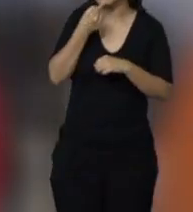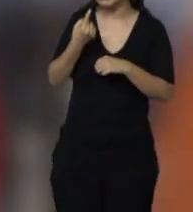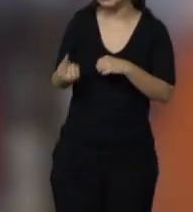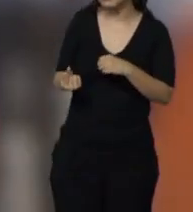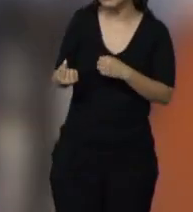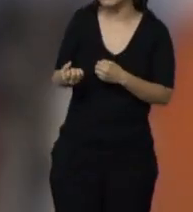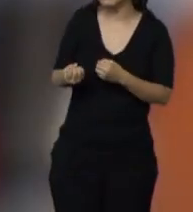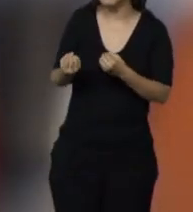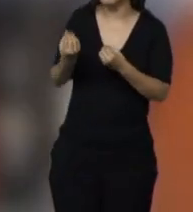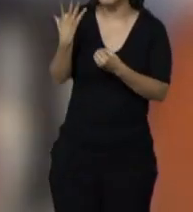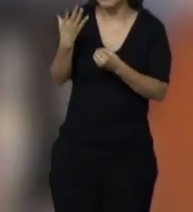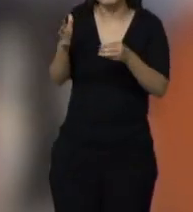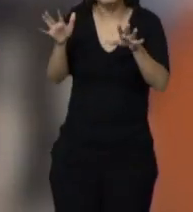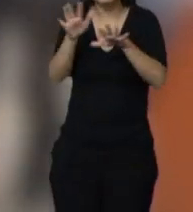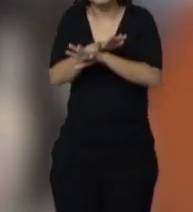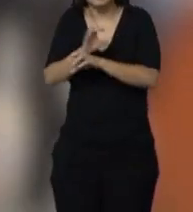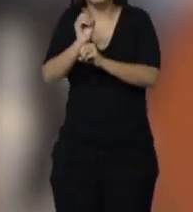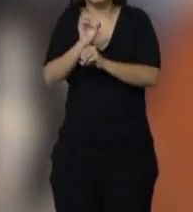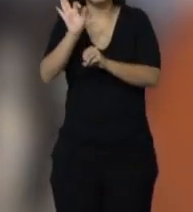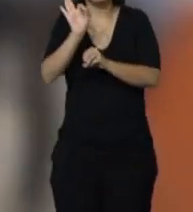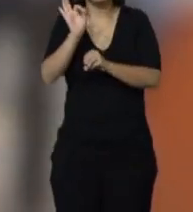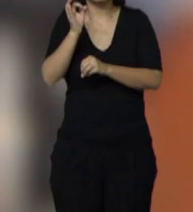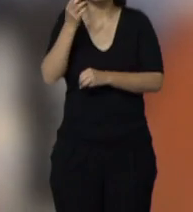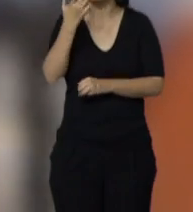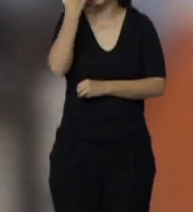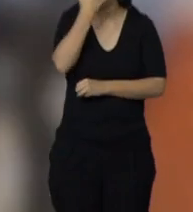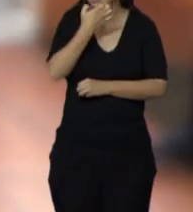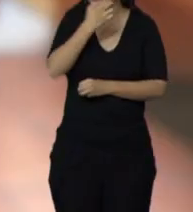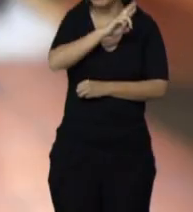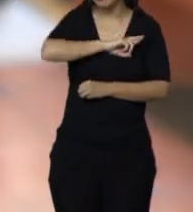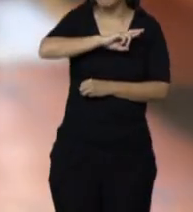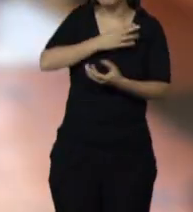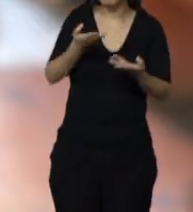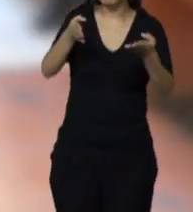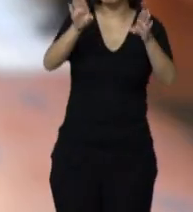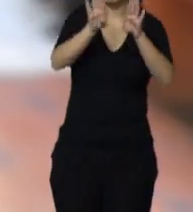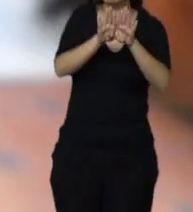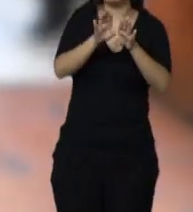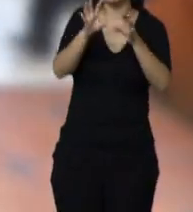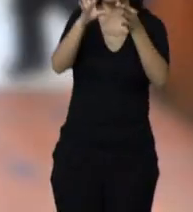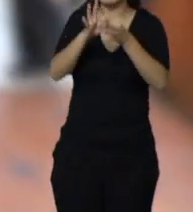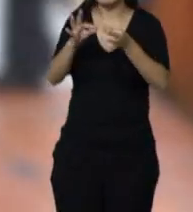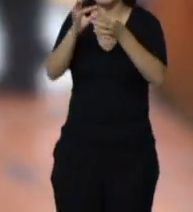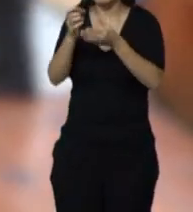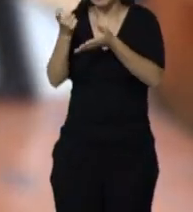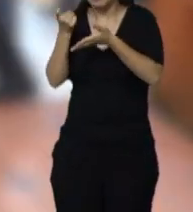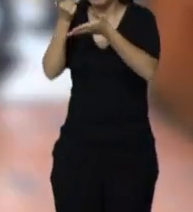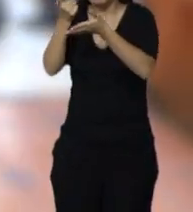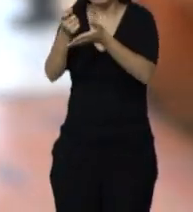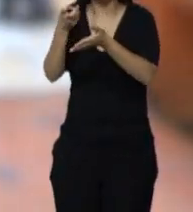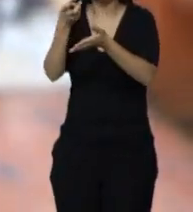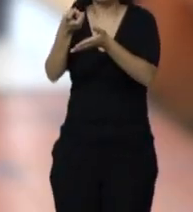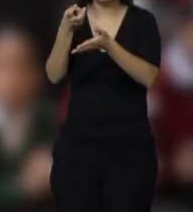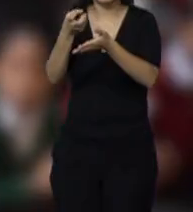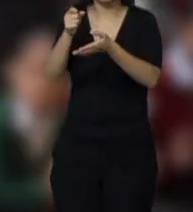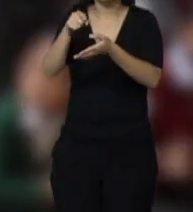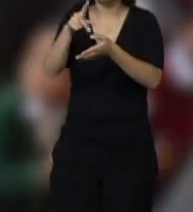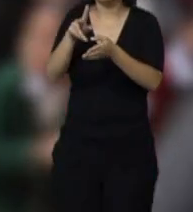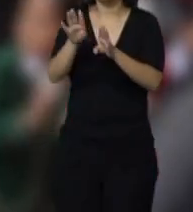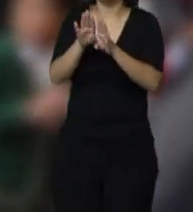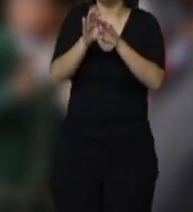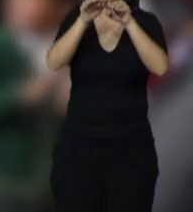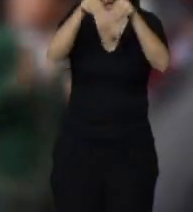colegio va a cerrar sus puertas señaló que la colegiatura se mantuvo pero la inscripción se aumentó aunque no